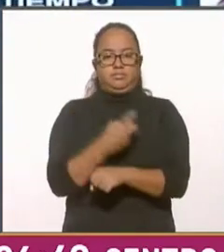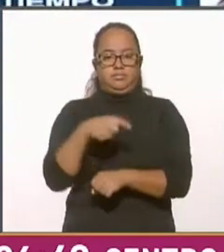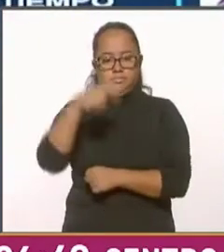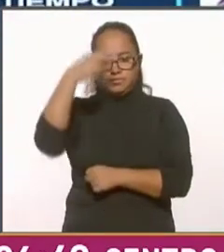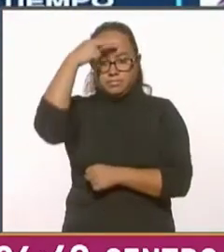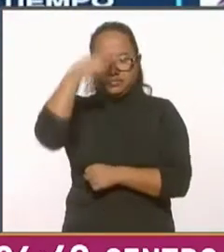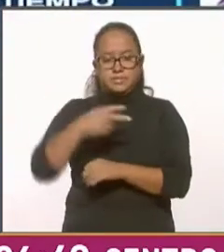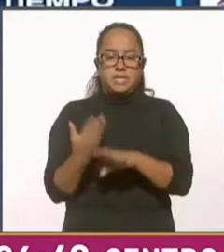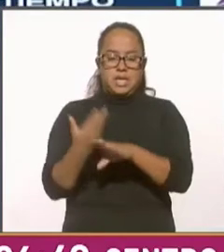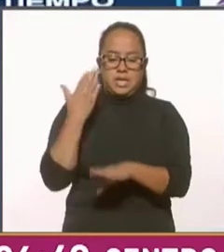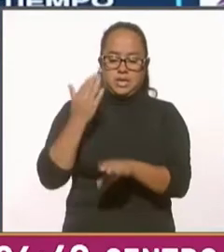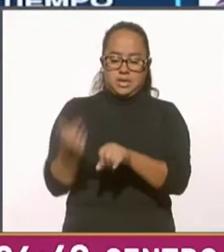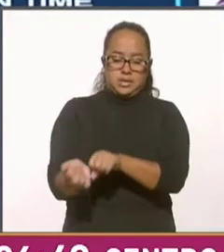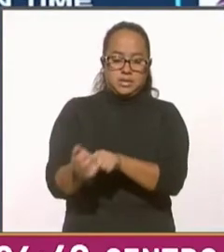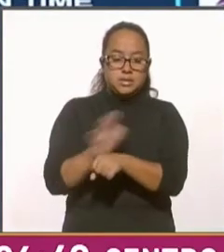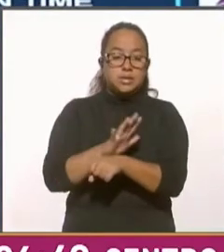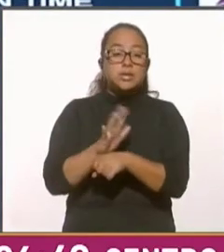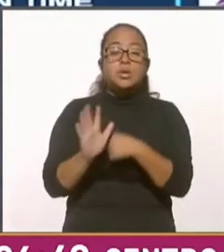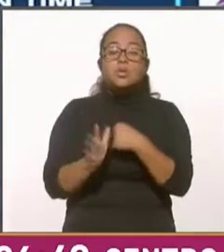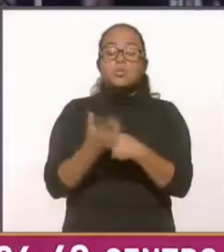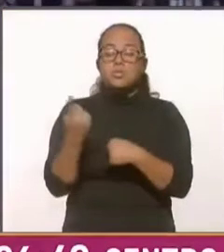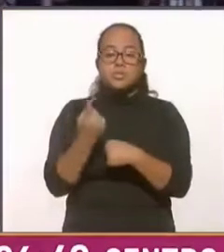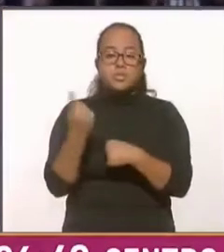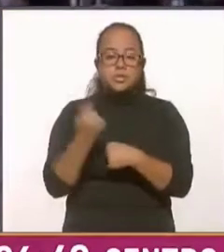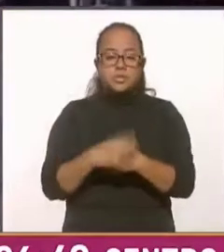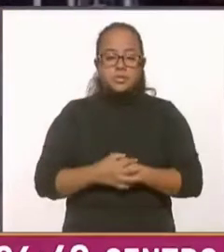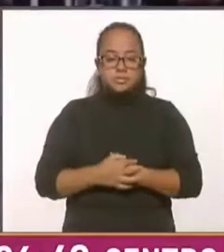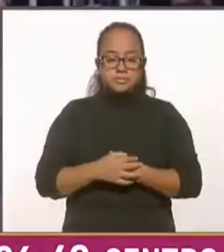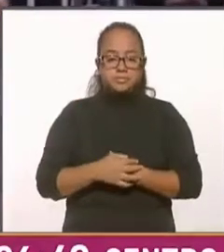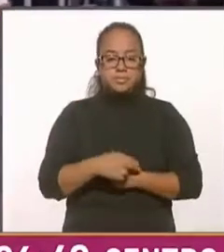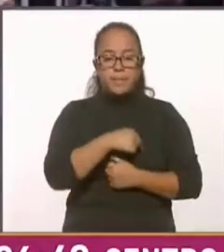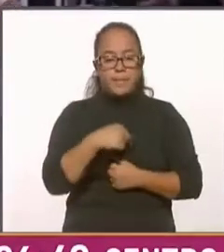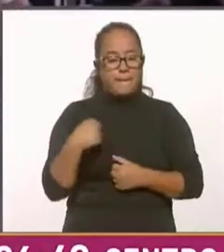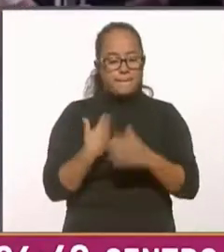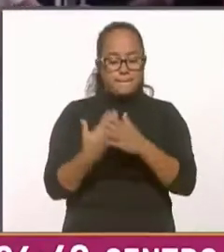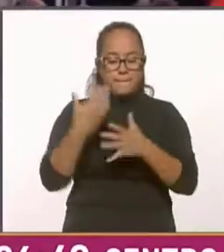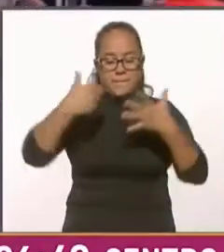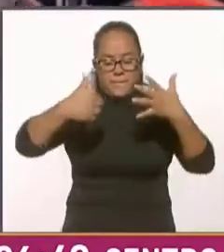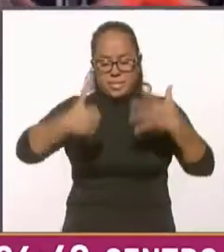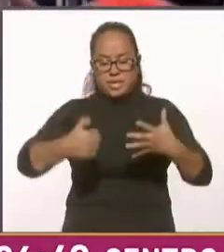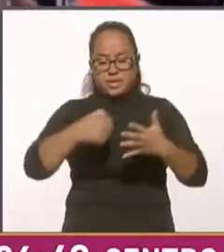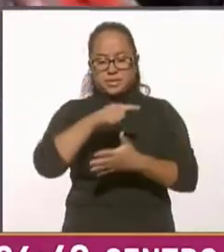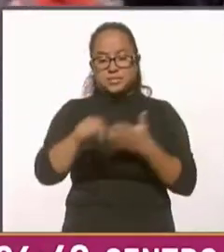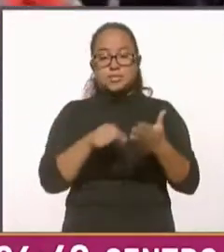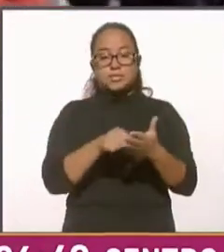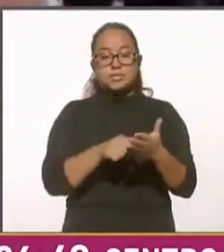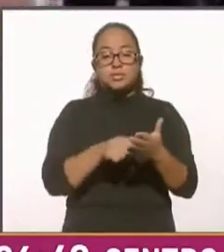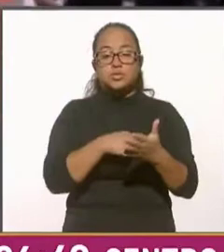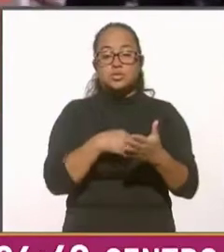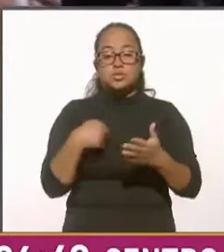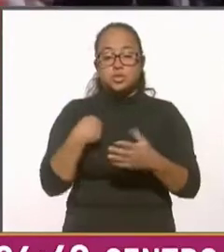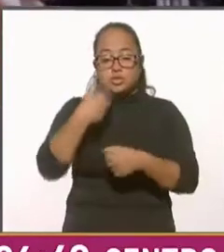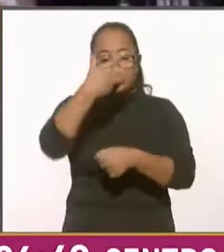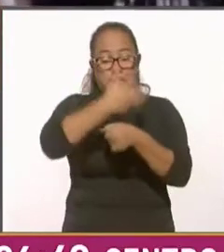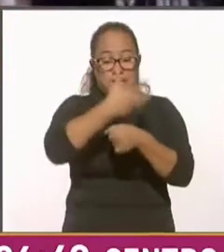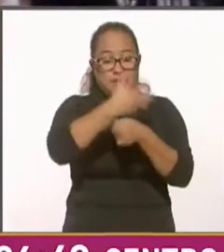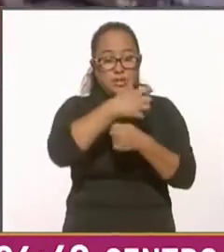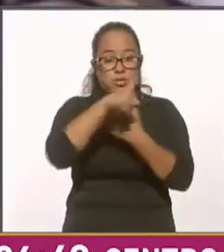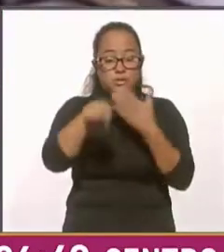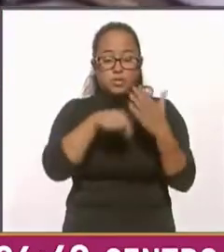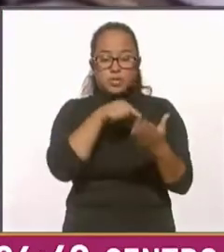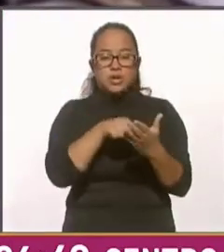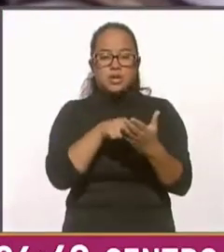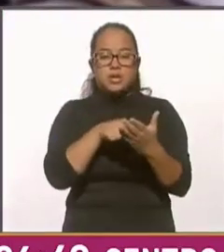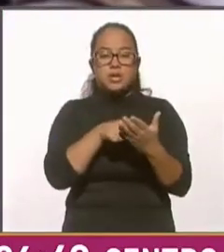México durante la pandemia, porque de estar en el 6º lugar, llegamos a ser el 5º en algún punto después